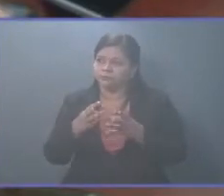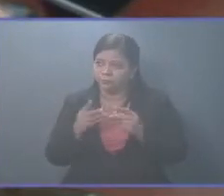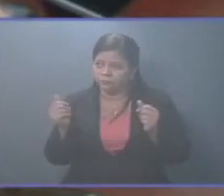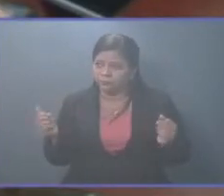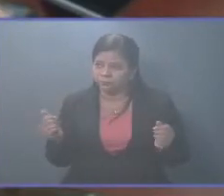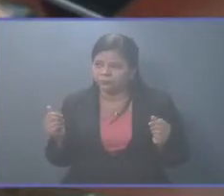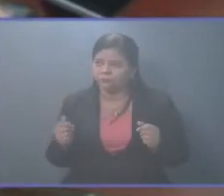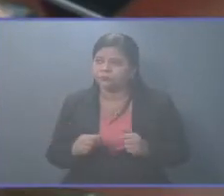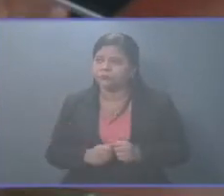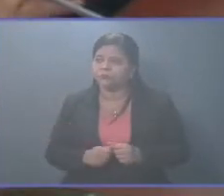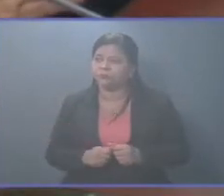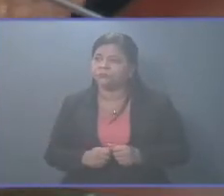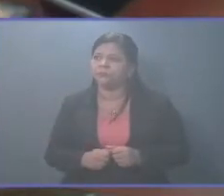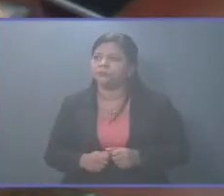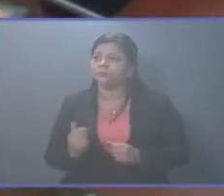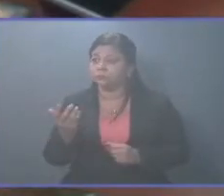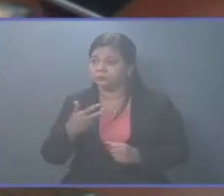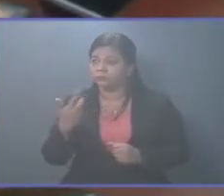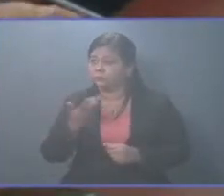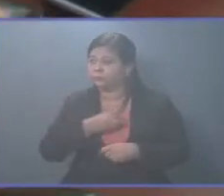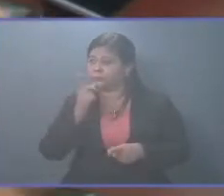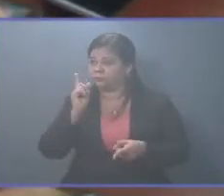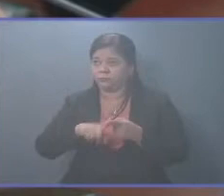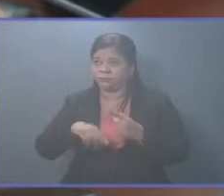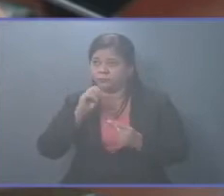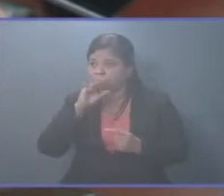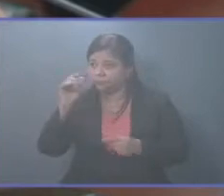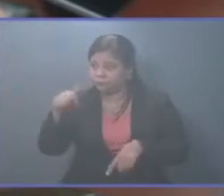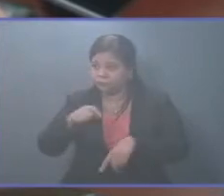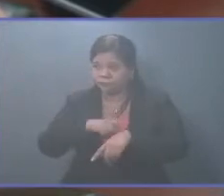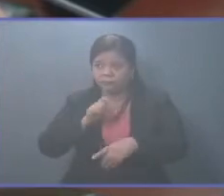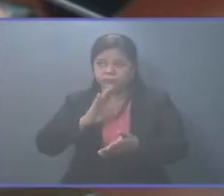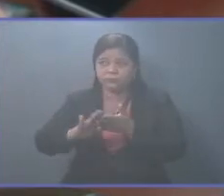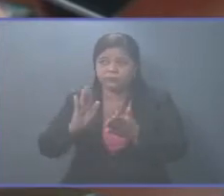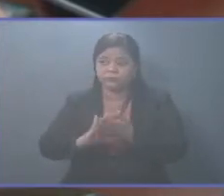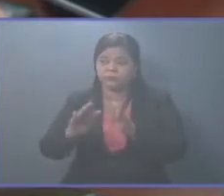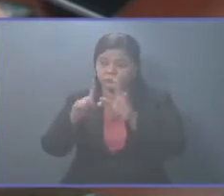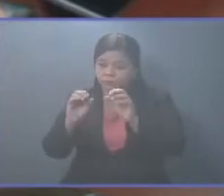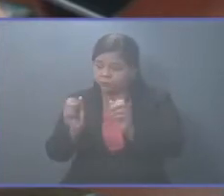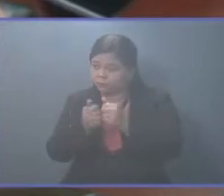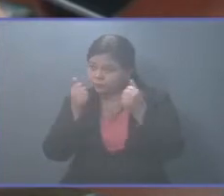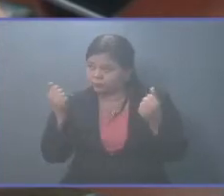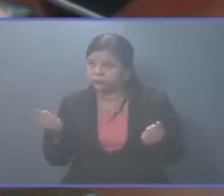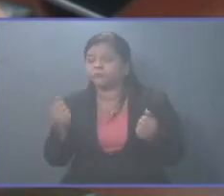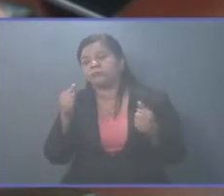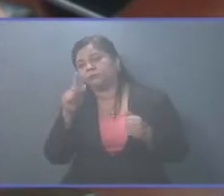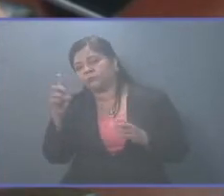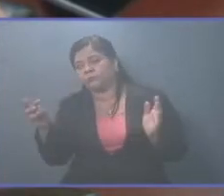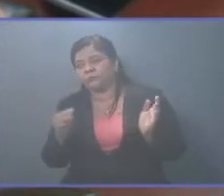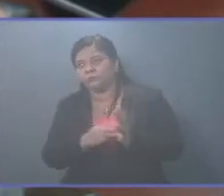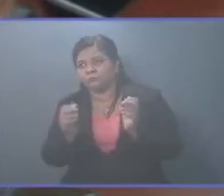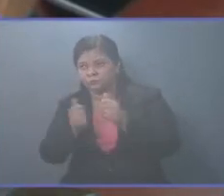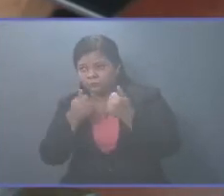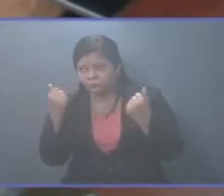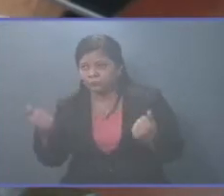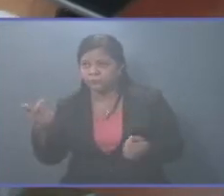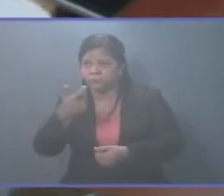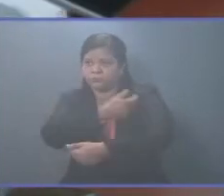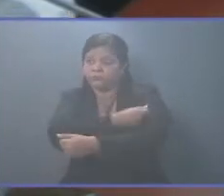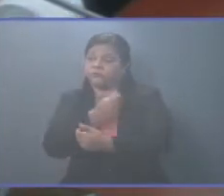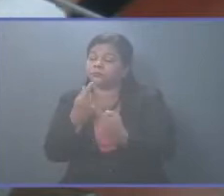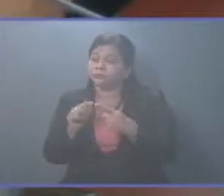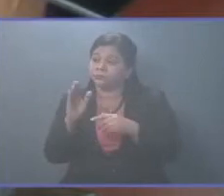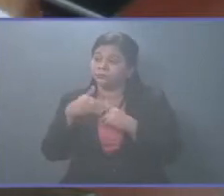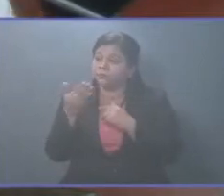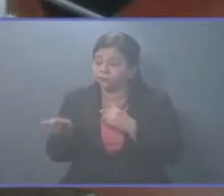camino. Porque no se puede decir que en este momento se van a comprar 60 millones o 1.000 millones de vacunas cuando de repente